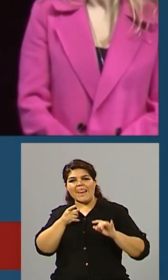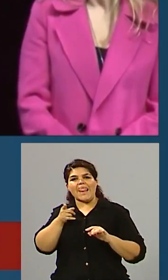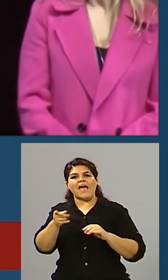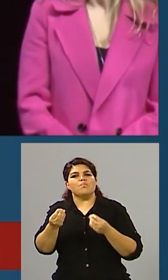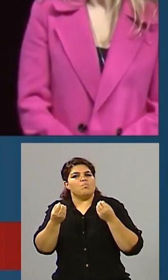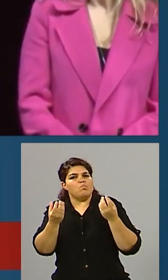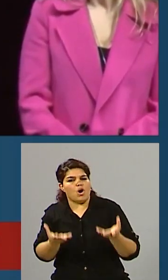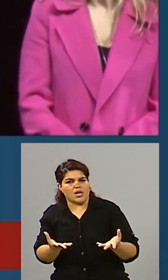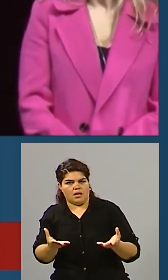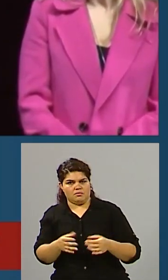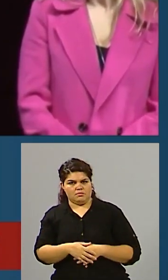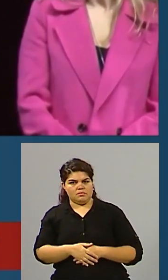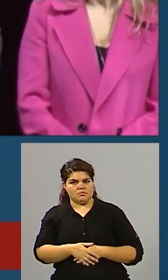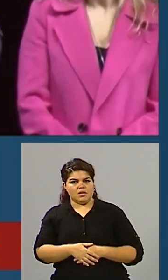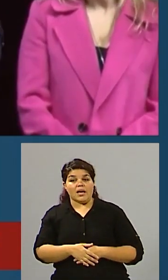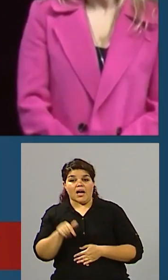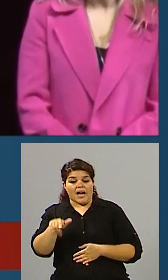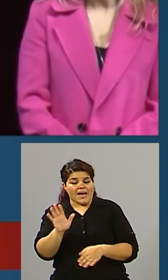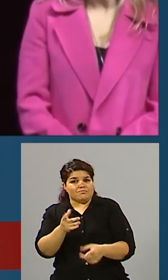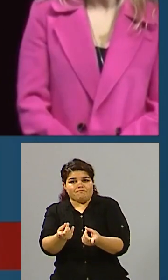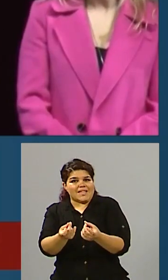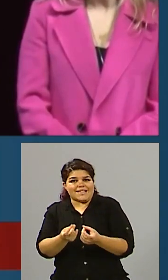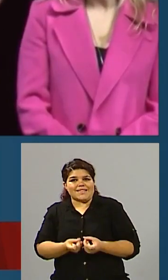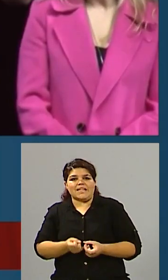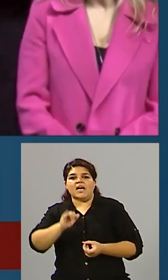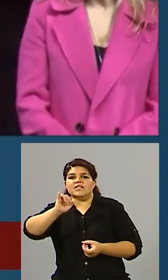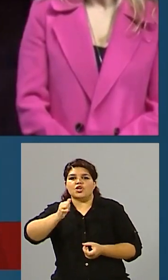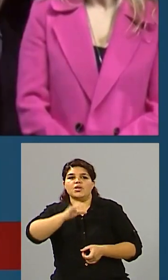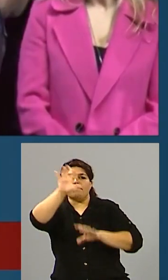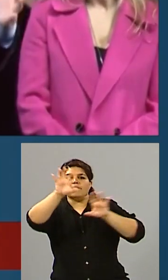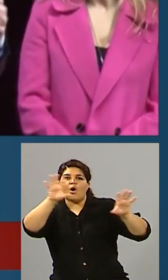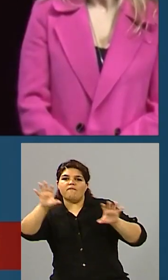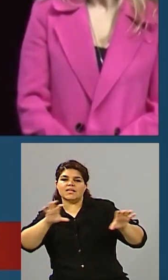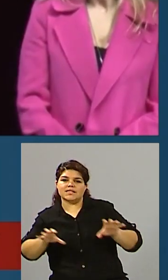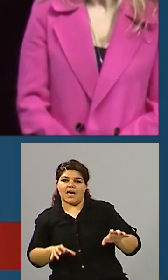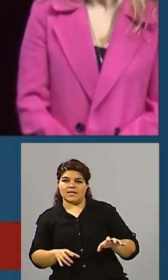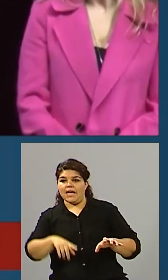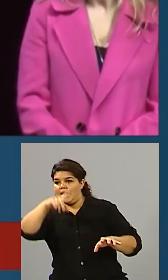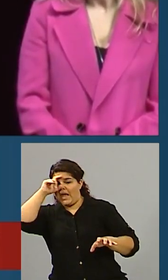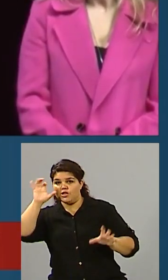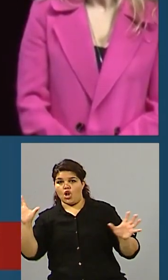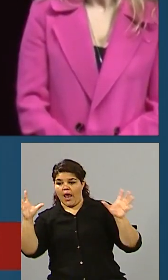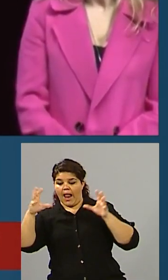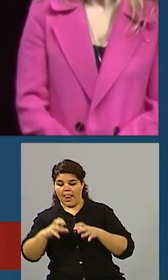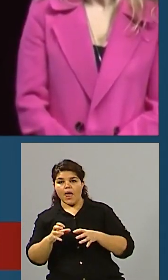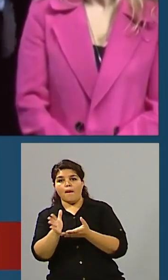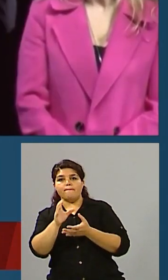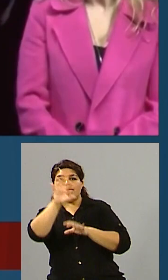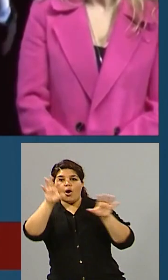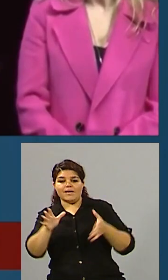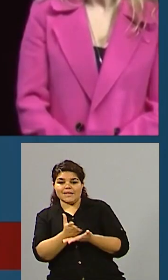discutir son nada más ni nada menos que los fondos coparticipables de la nación a las provincias y posteriormente a los